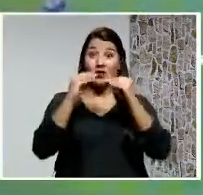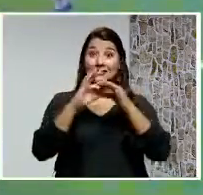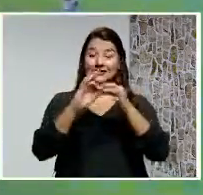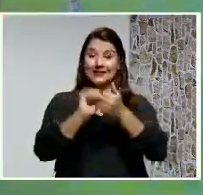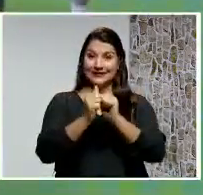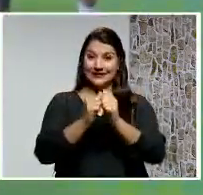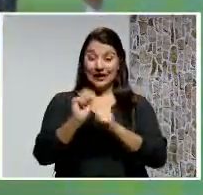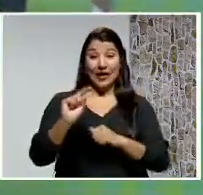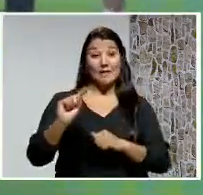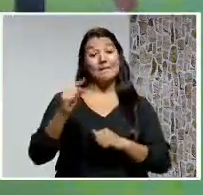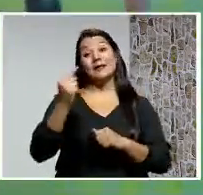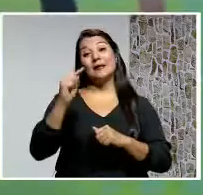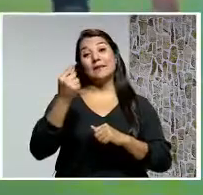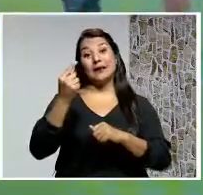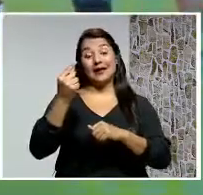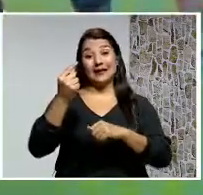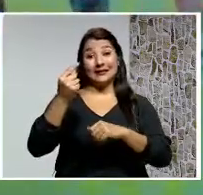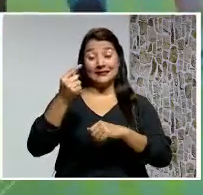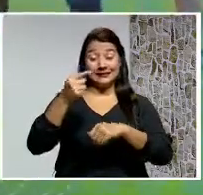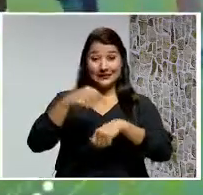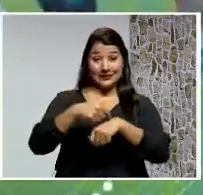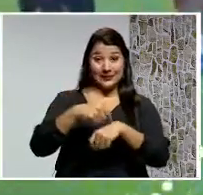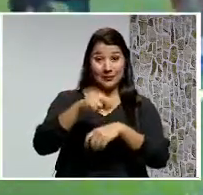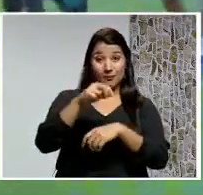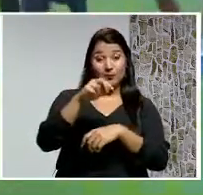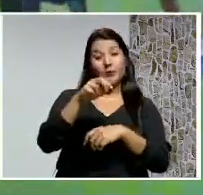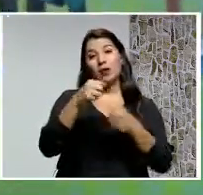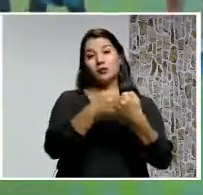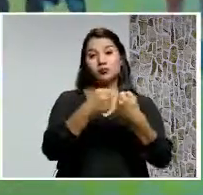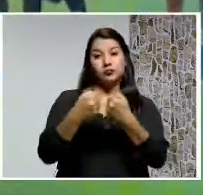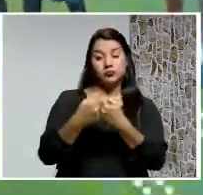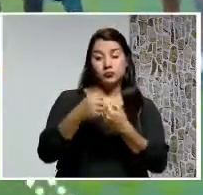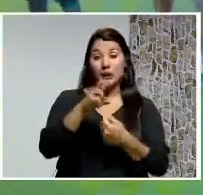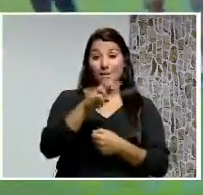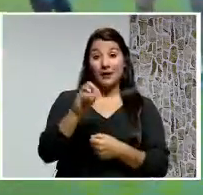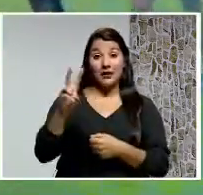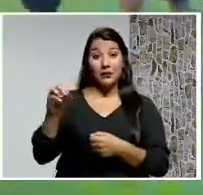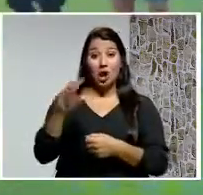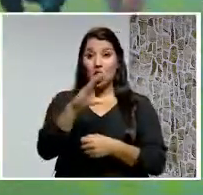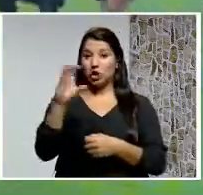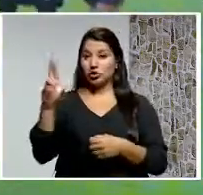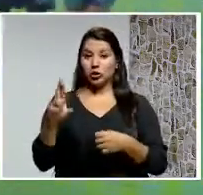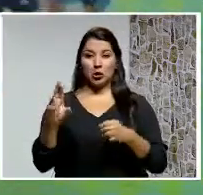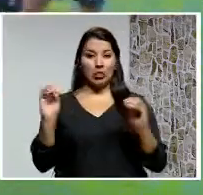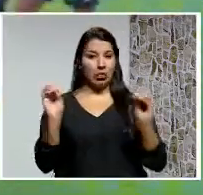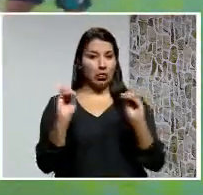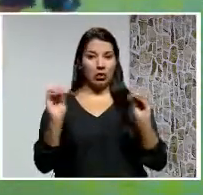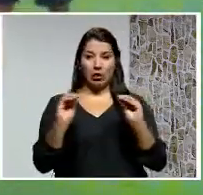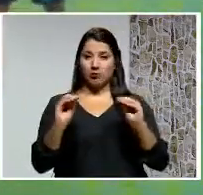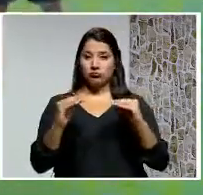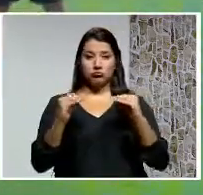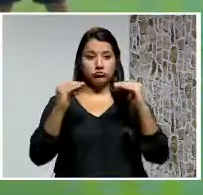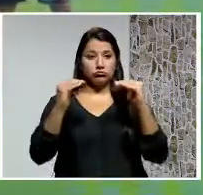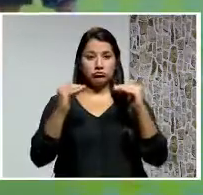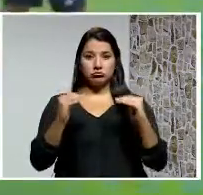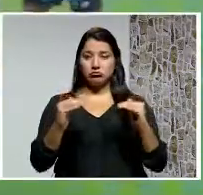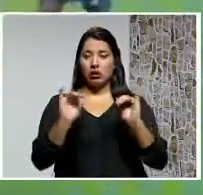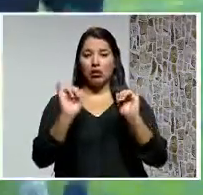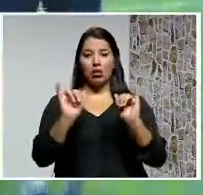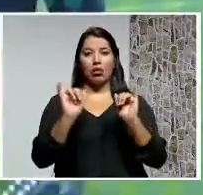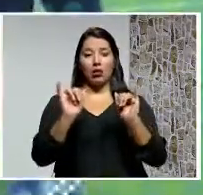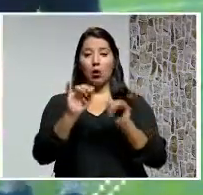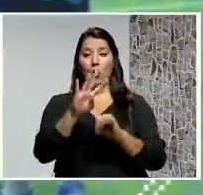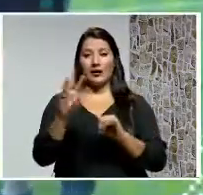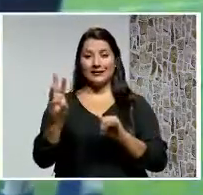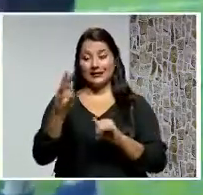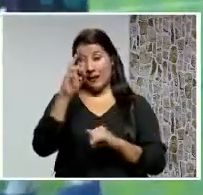el primer ranking FIFA del 2020, Costa Rica no presenta movimiento y sigue en el puesto 46, mientras que México está